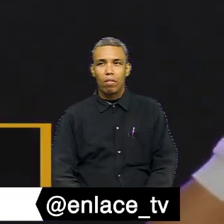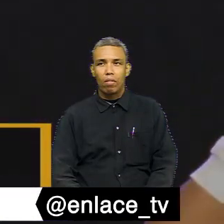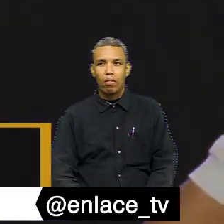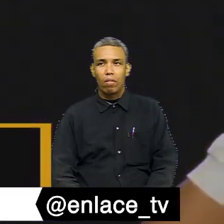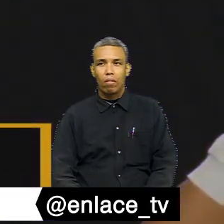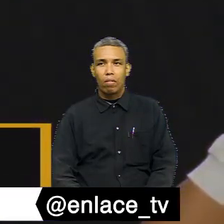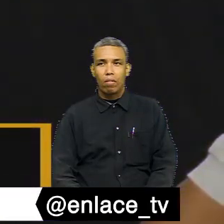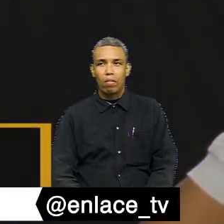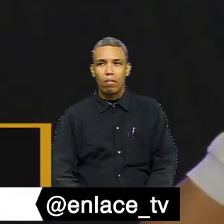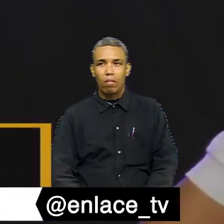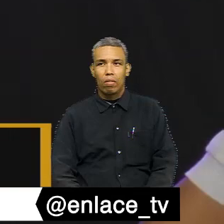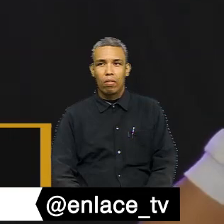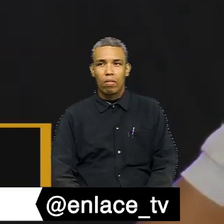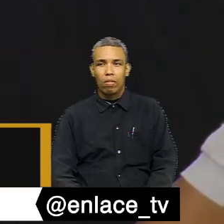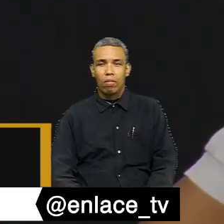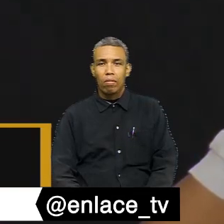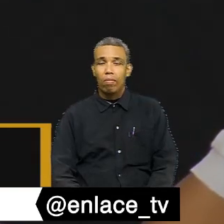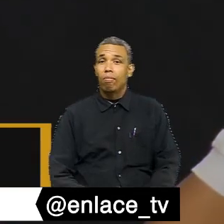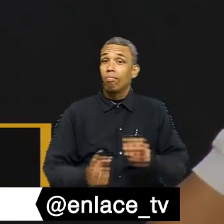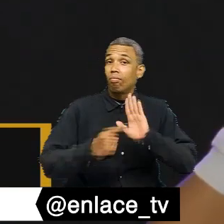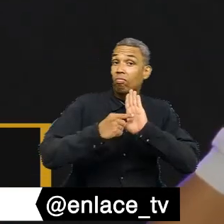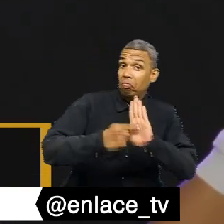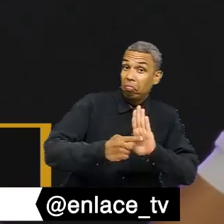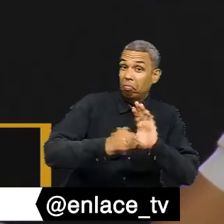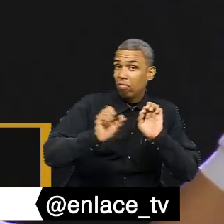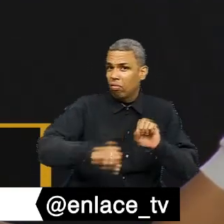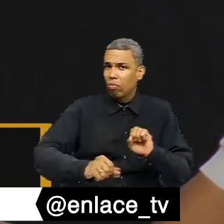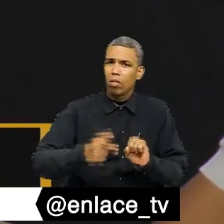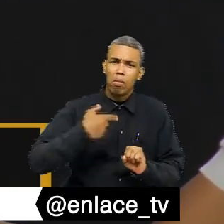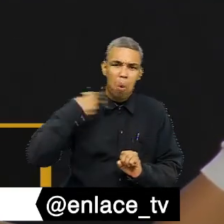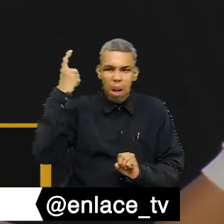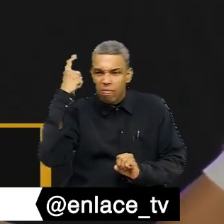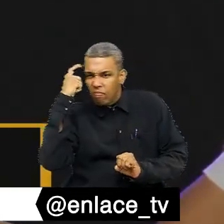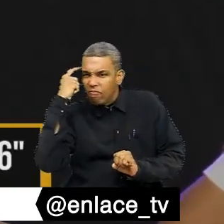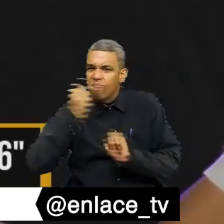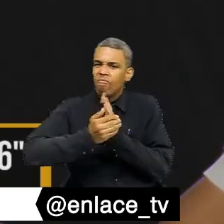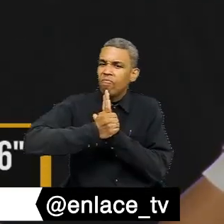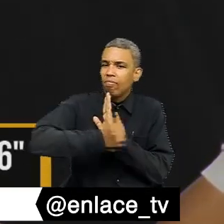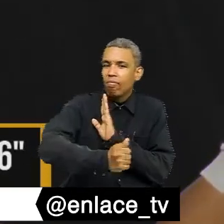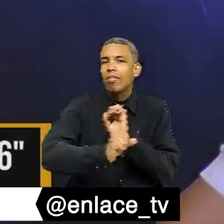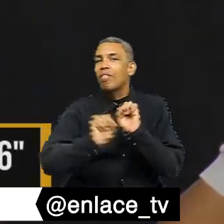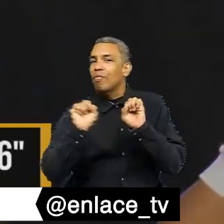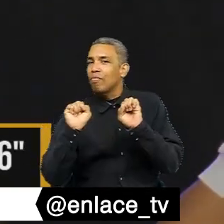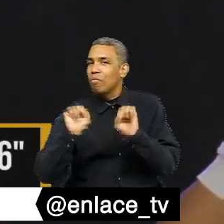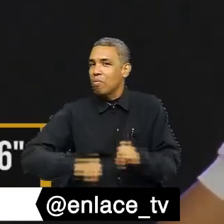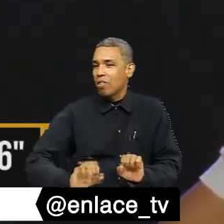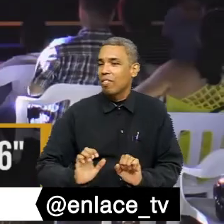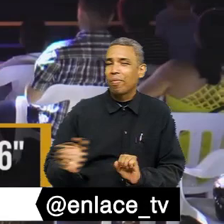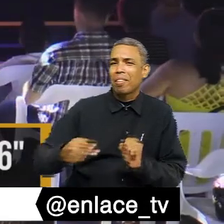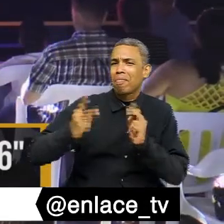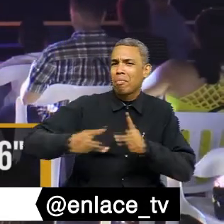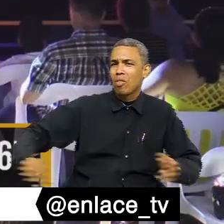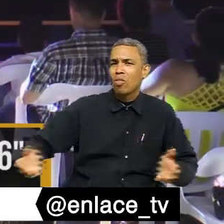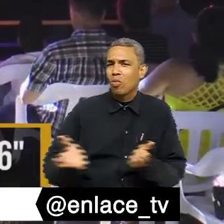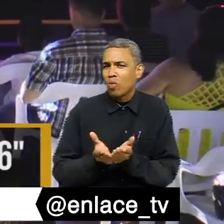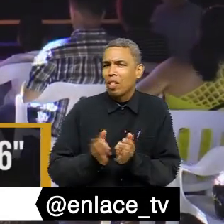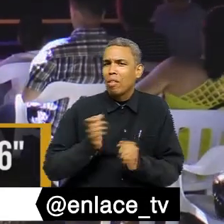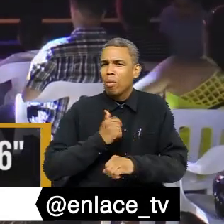Estamos mostrando nuestros dotes artísticos, las habilidades y dones de nuestros estudiantes en la parte